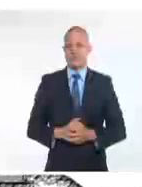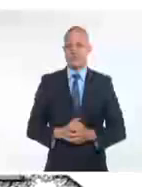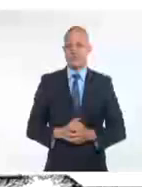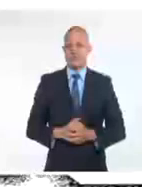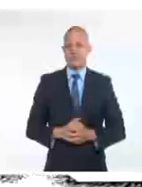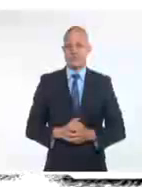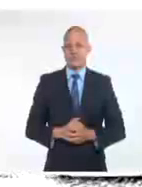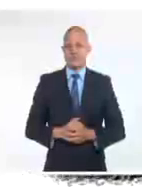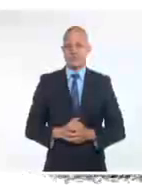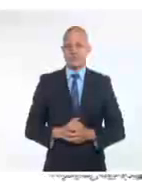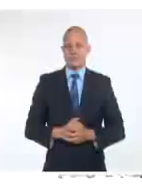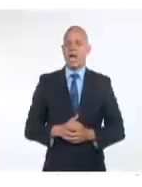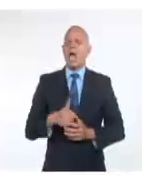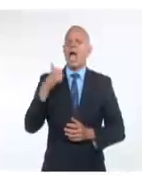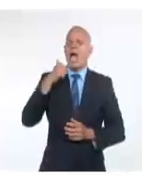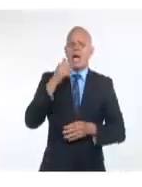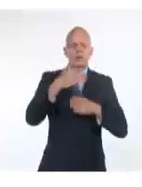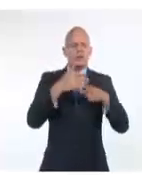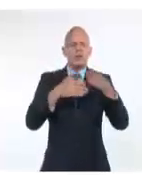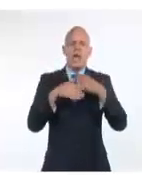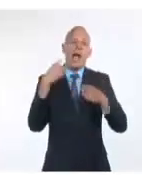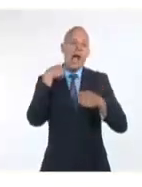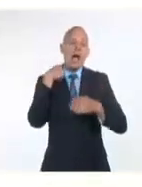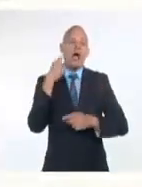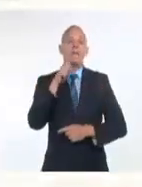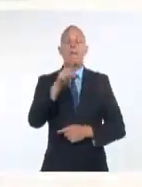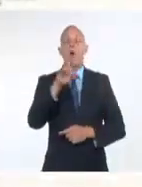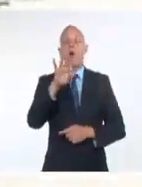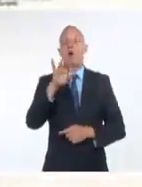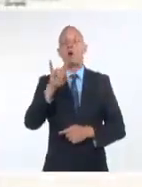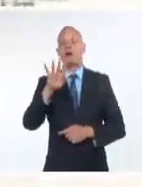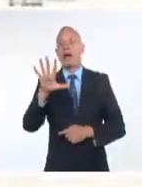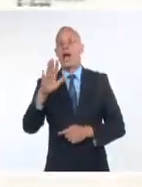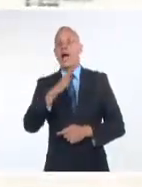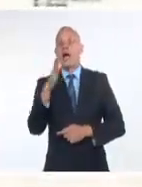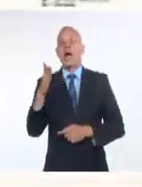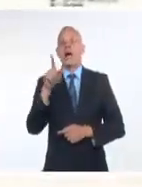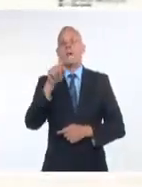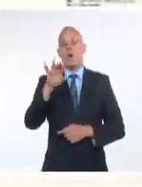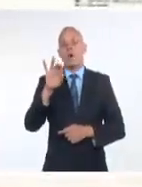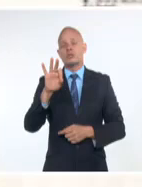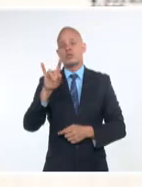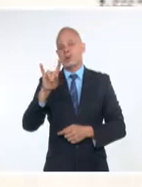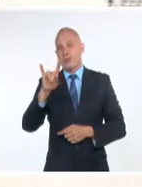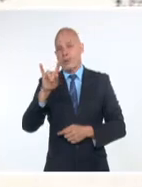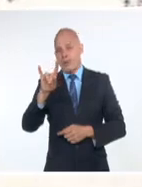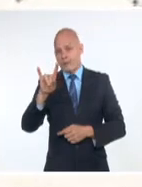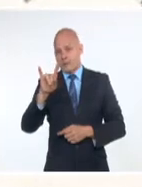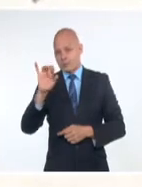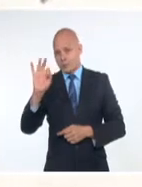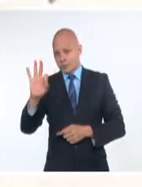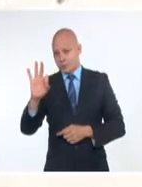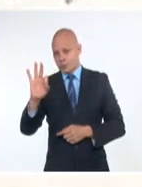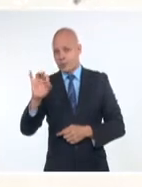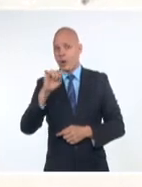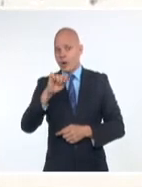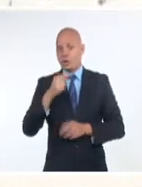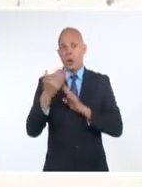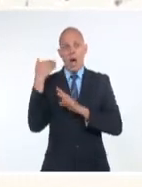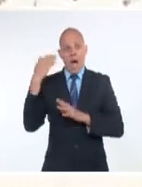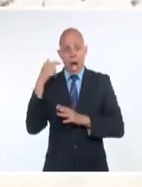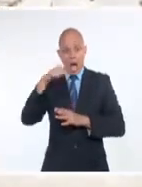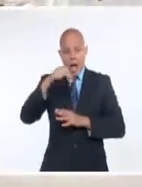Construida entre 1895 y 1898, es un exponente del último sistema de fortificaciones hecho en América por